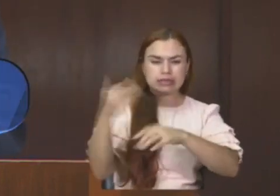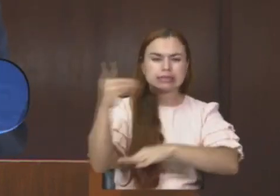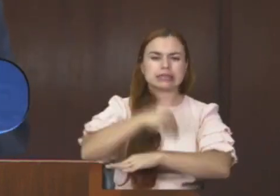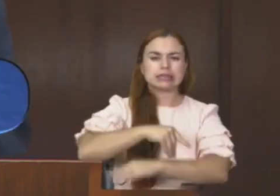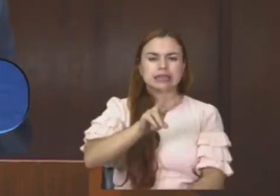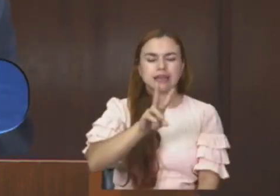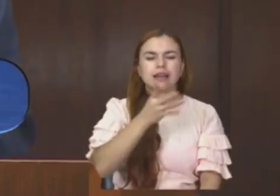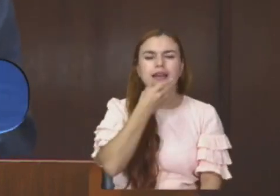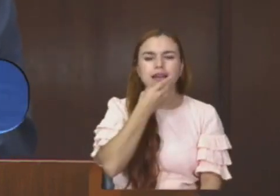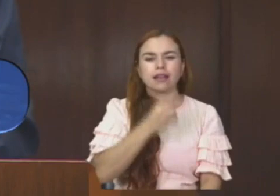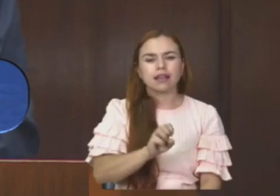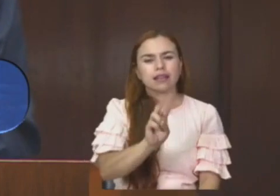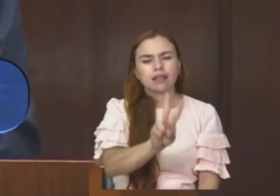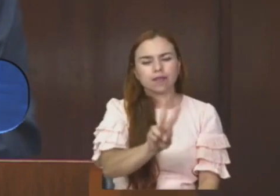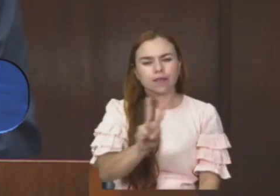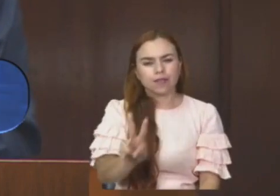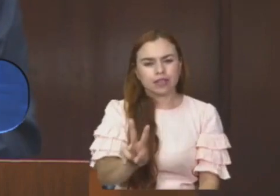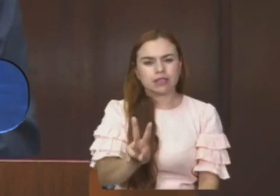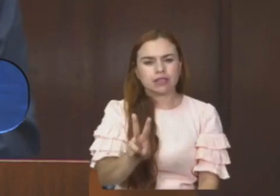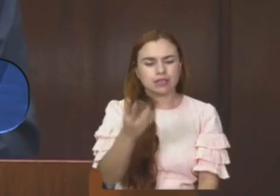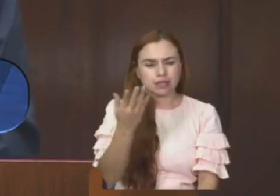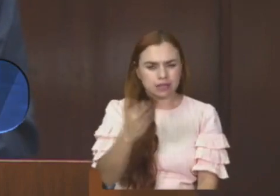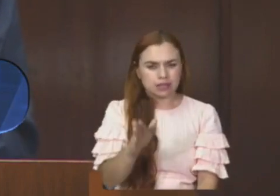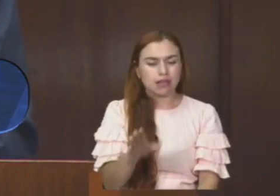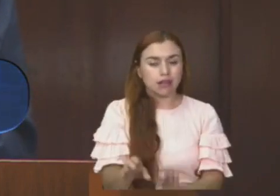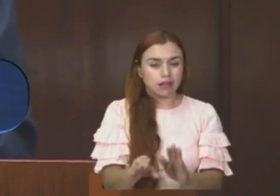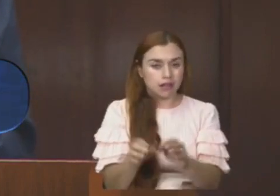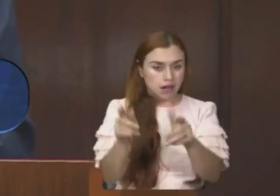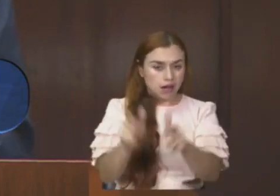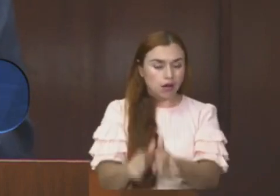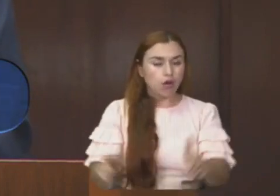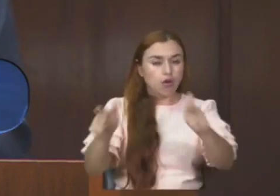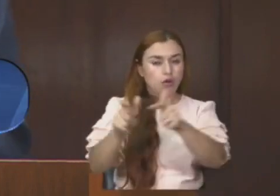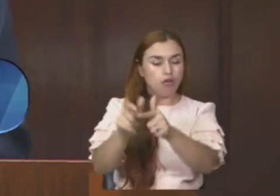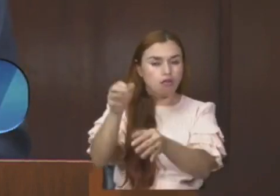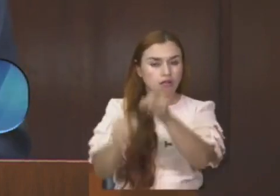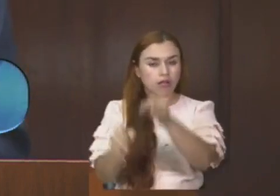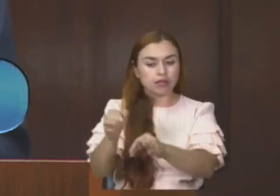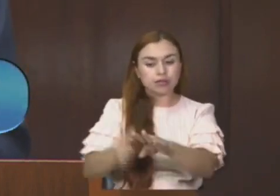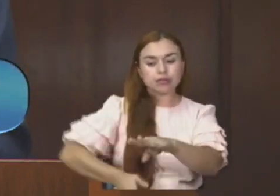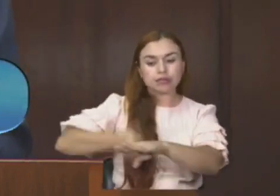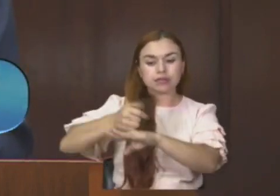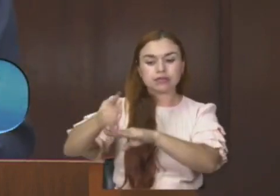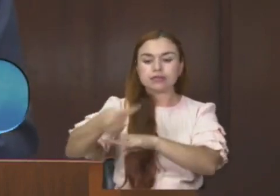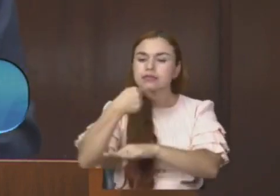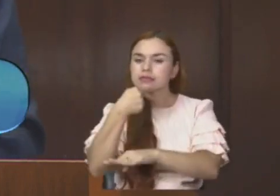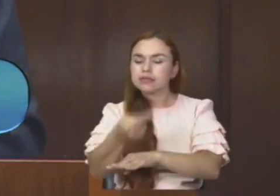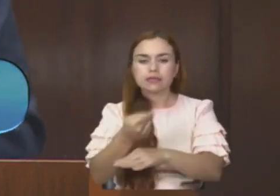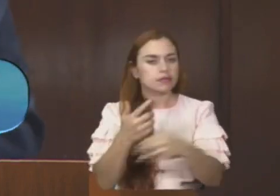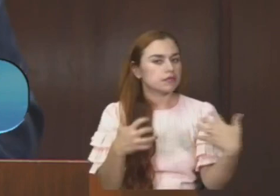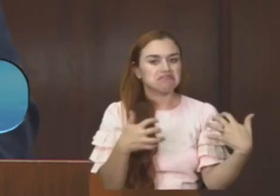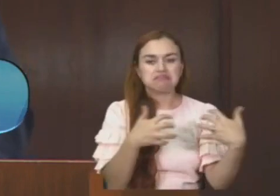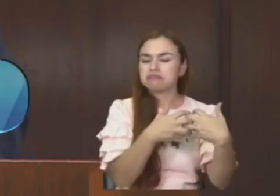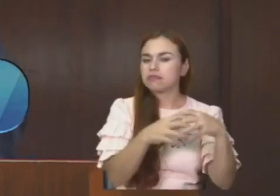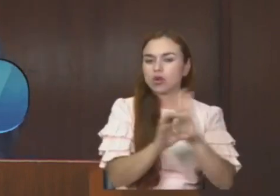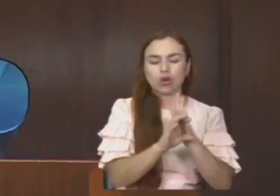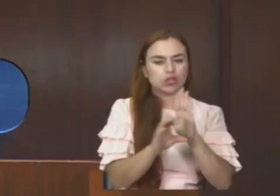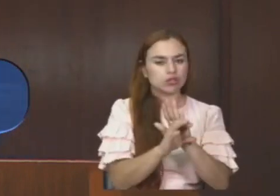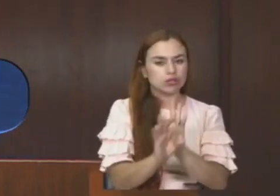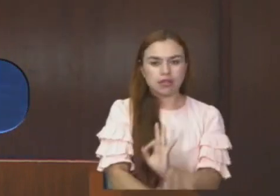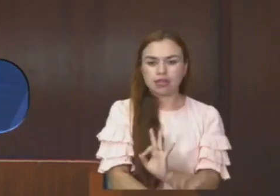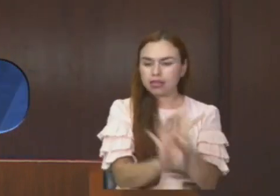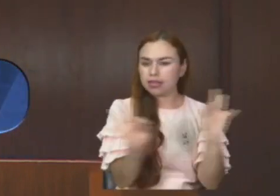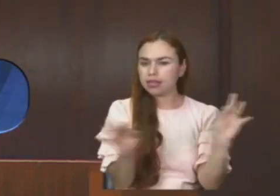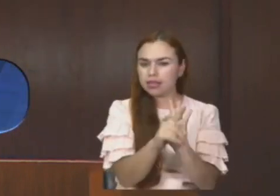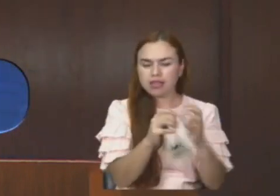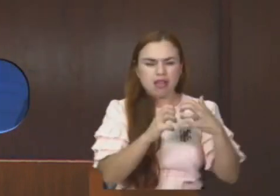diciembre del fallo de inconstitucionalidad de la Corte, mediante la cual se declaró inconstitucional la Ley 9,